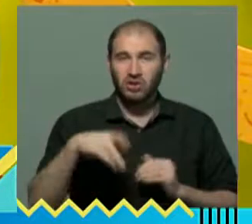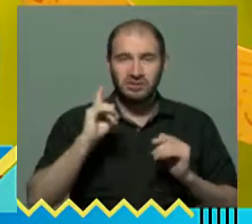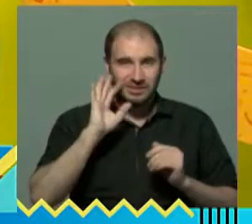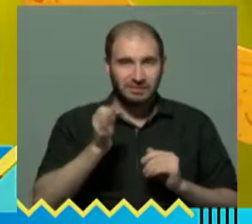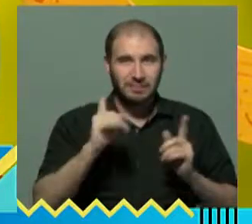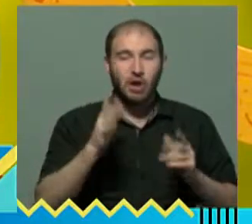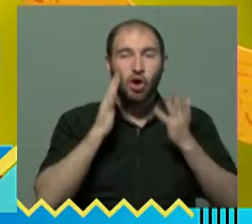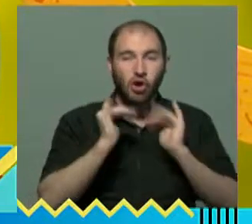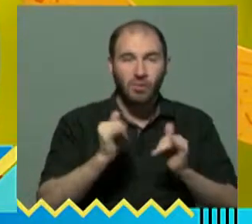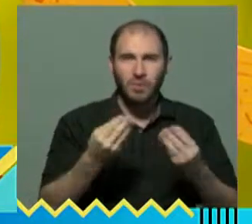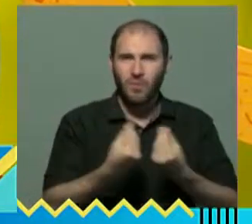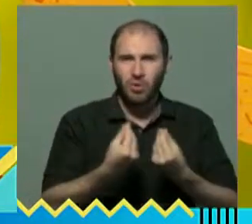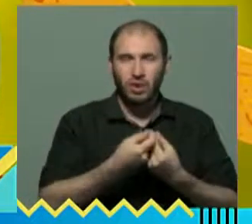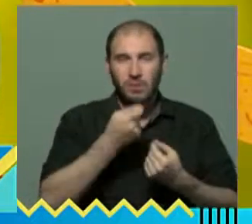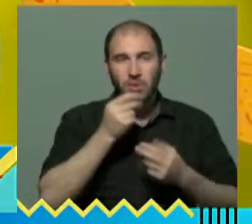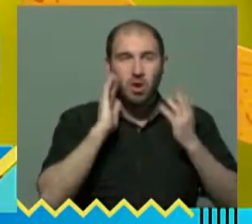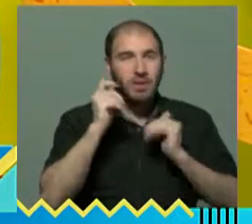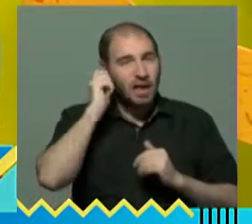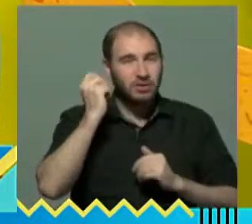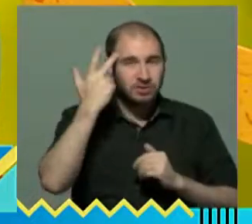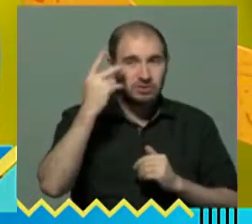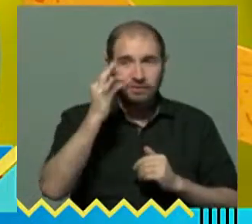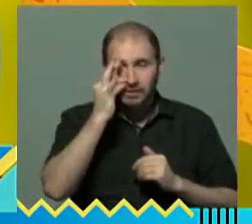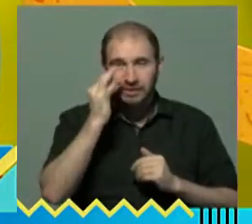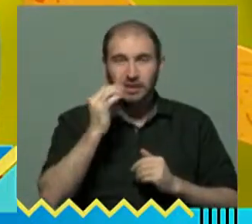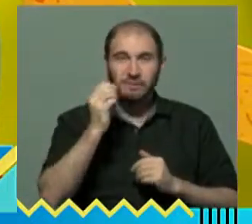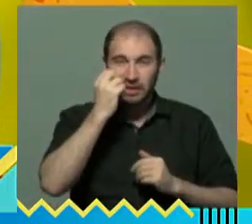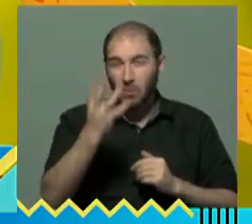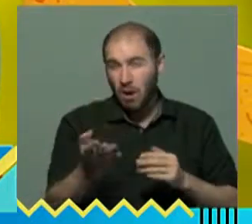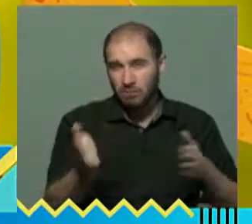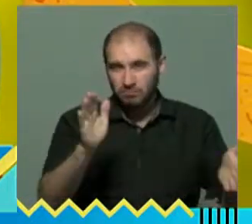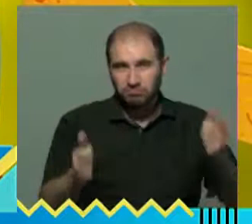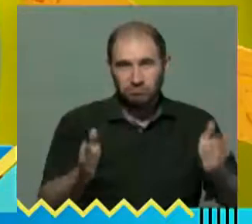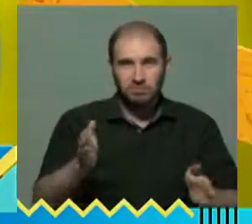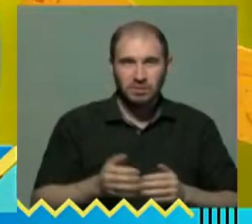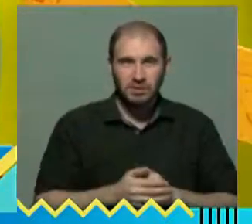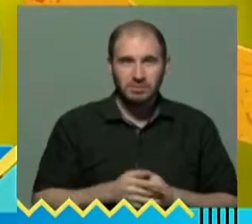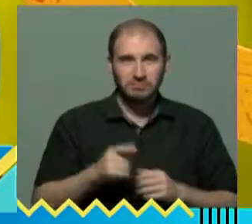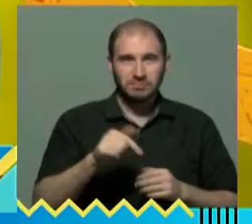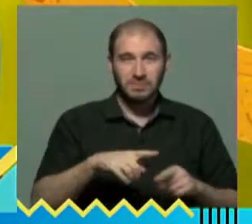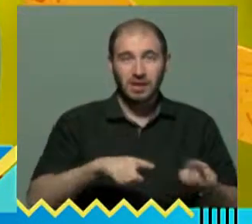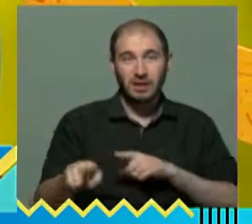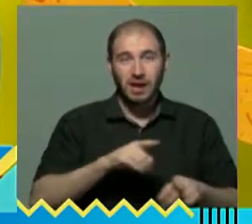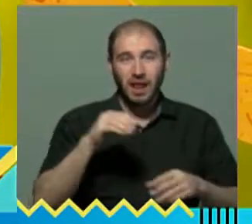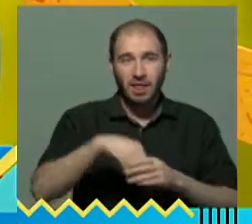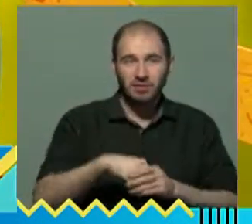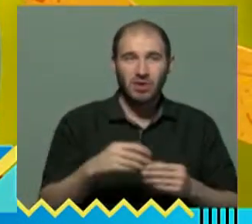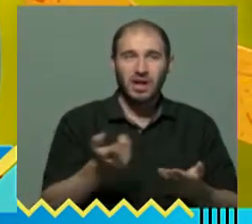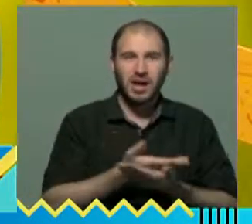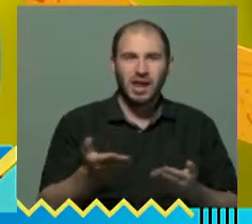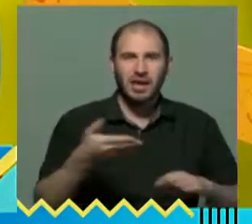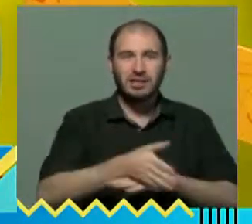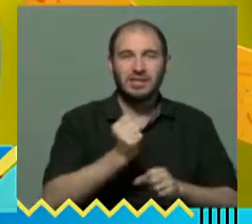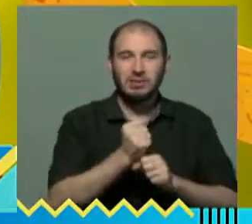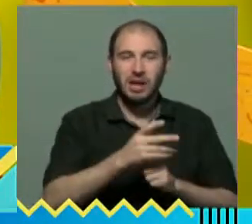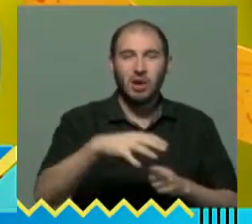también que los jóvenes, en su mayoría, por ejemplo, un joven de 18, 19, 20 hasta los 24 años, es decir, mientras está haciendo su carrera, generalmente ingresa a trabajar